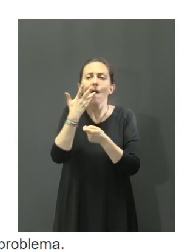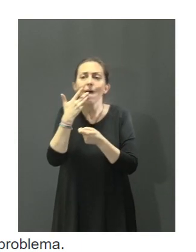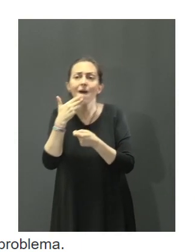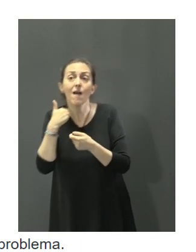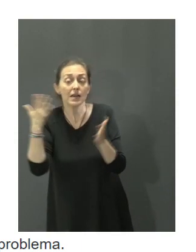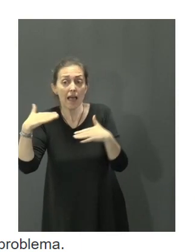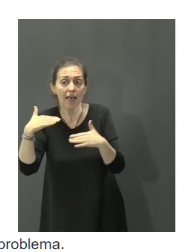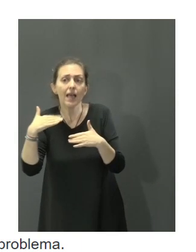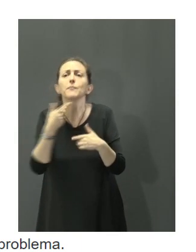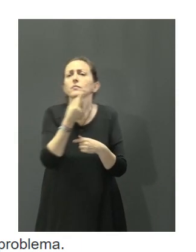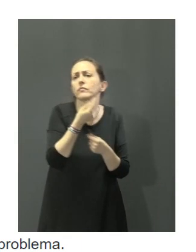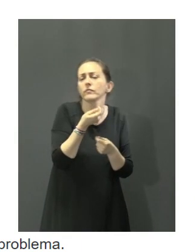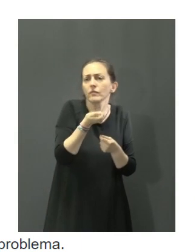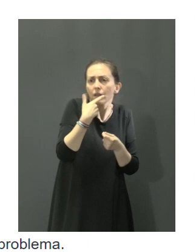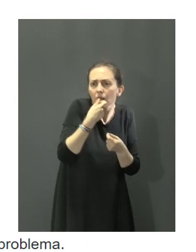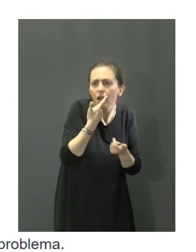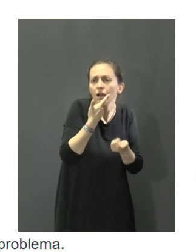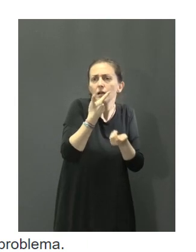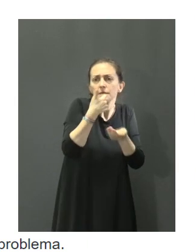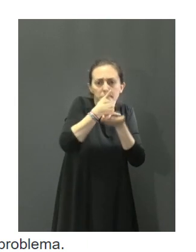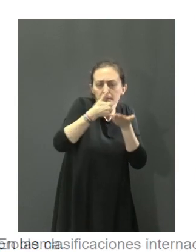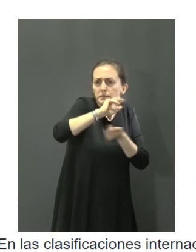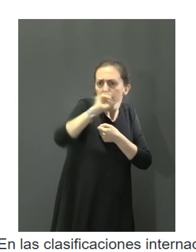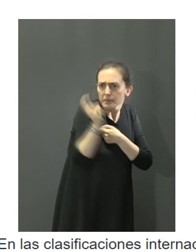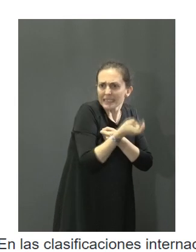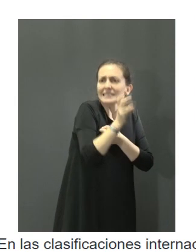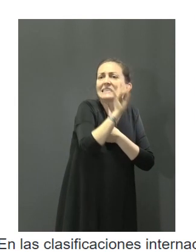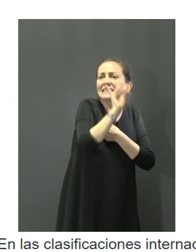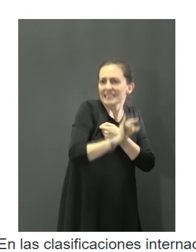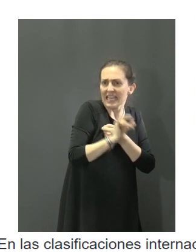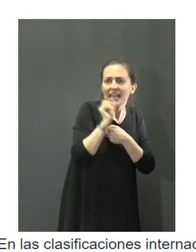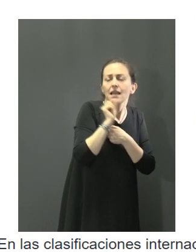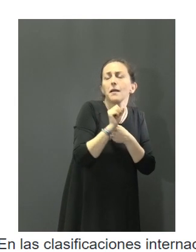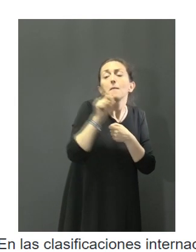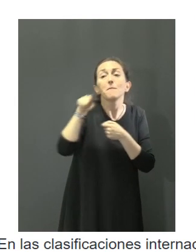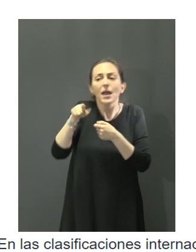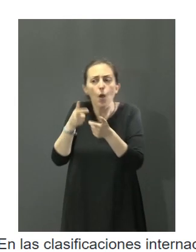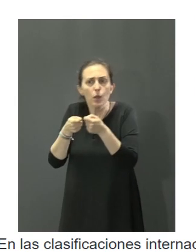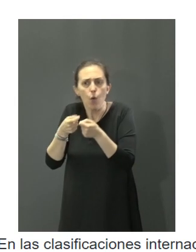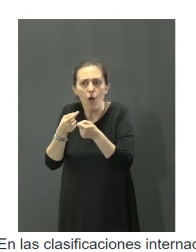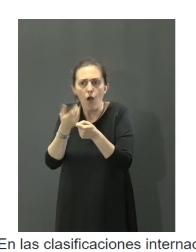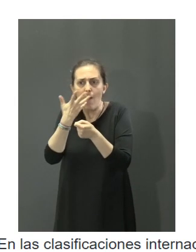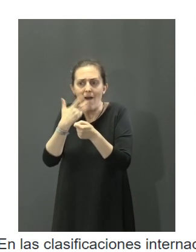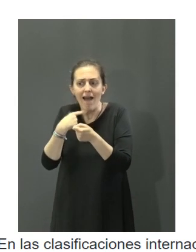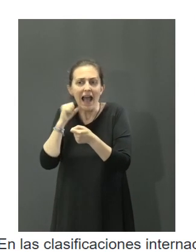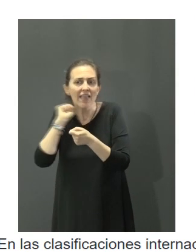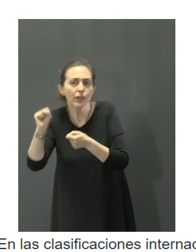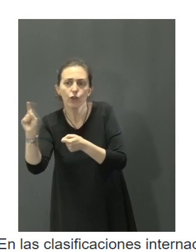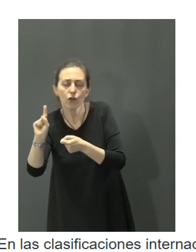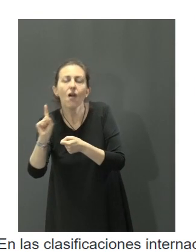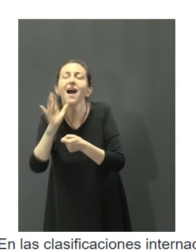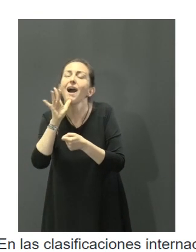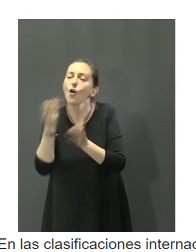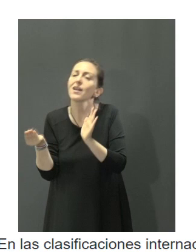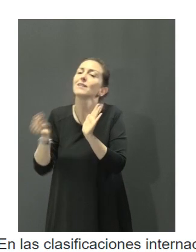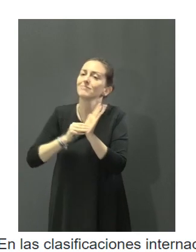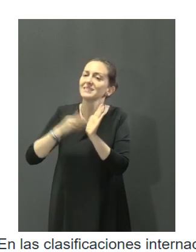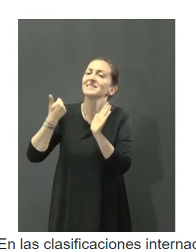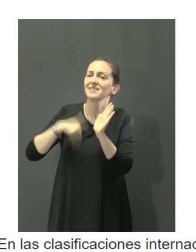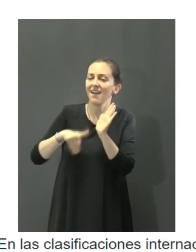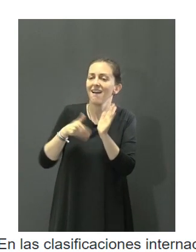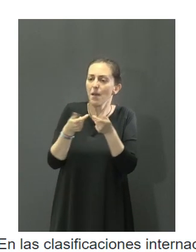sí adicción a sustancias, sí adicciones, otros tipos de adicciones, y ya sí que está incluida la adicción